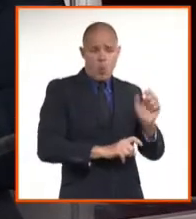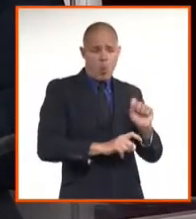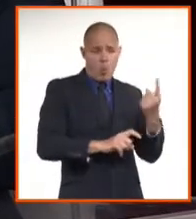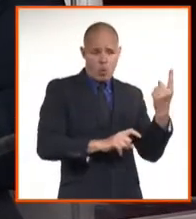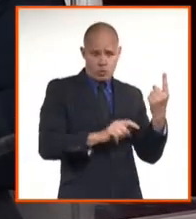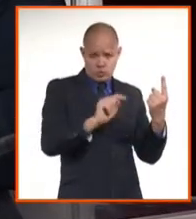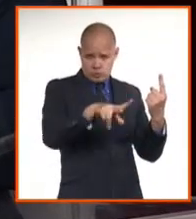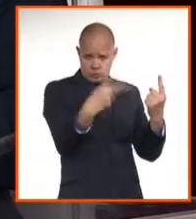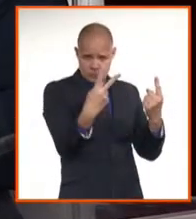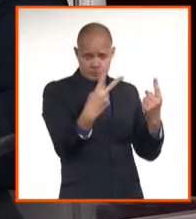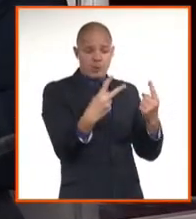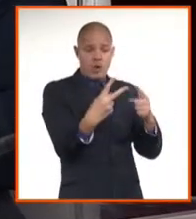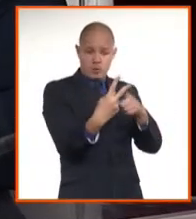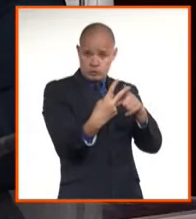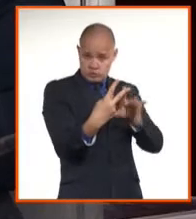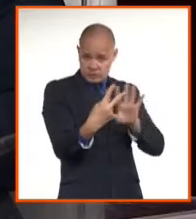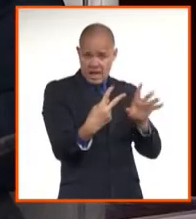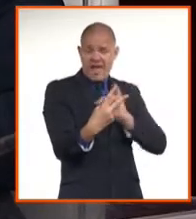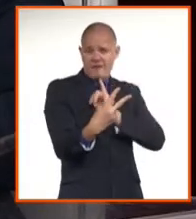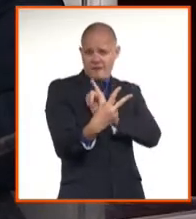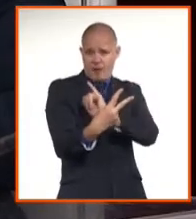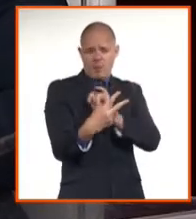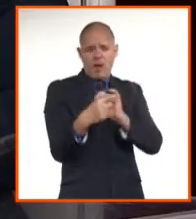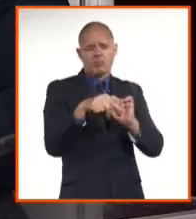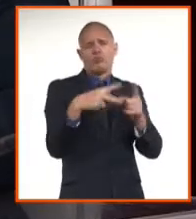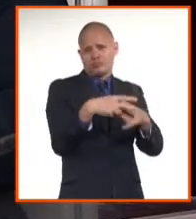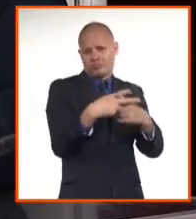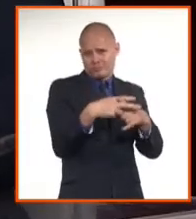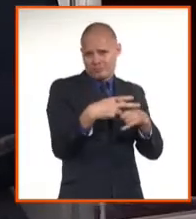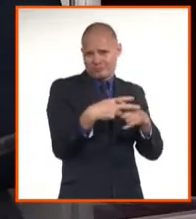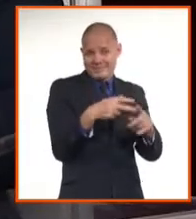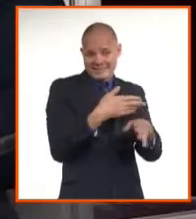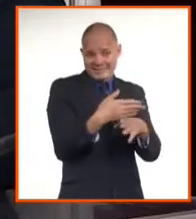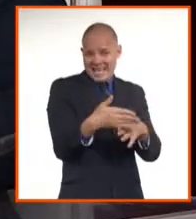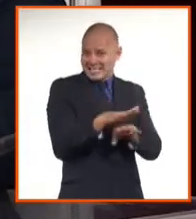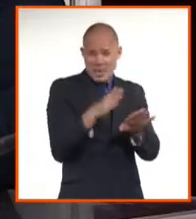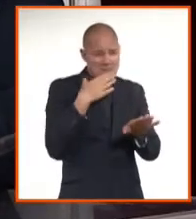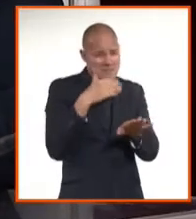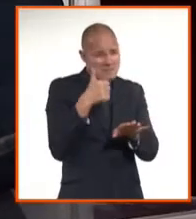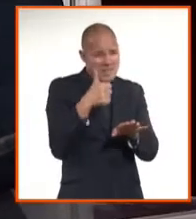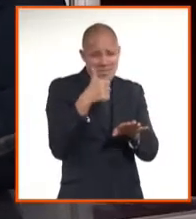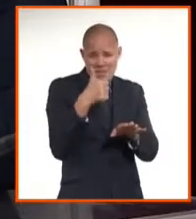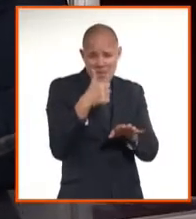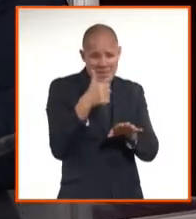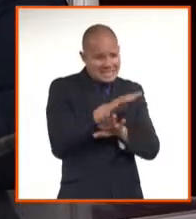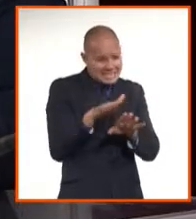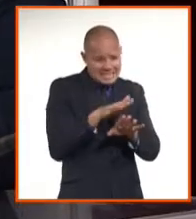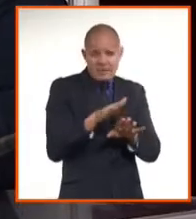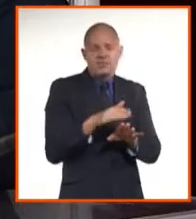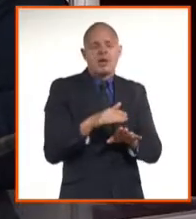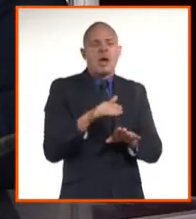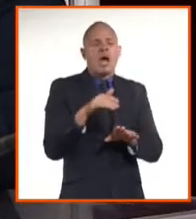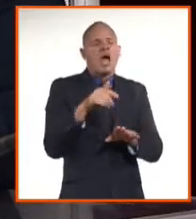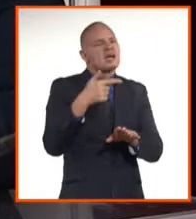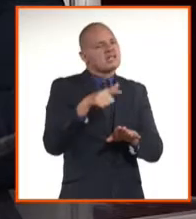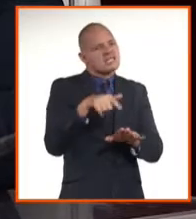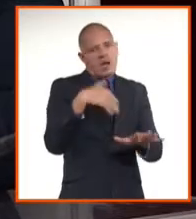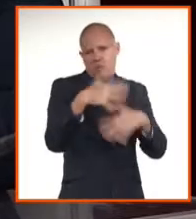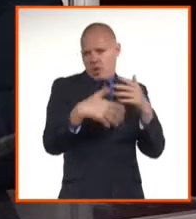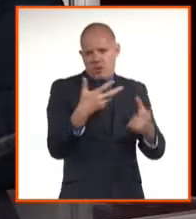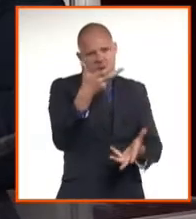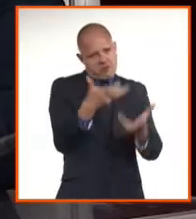explicado también aquí en este propio espacio de la mesa redonda, que era un mantenimiento que inicialmente estaba previsto para unos 84 días.